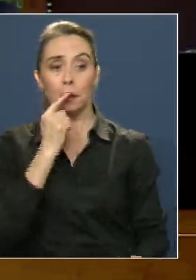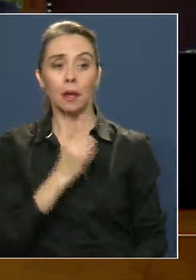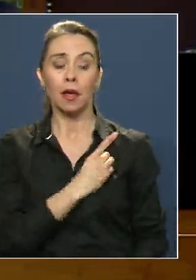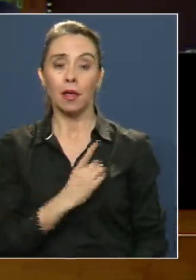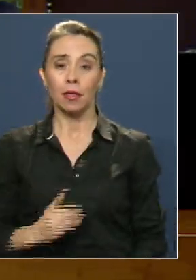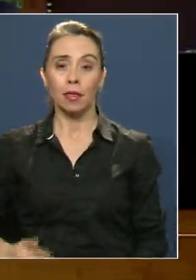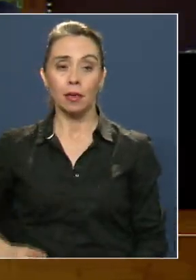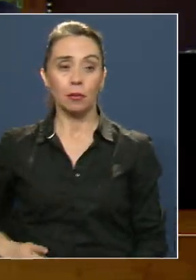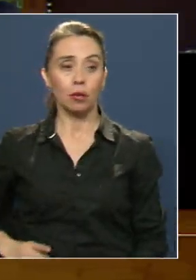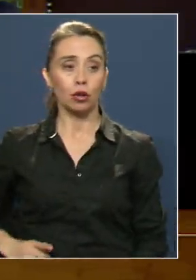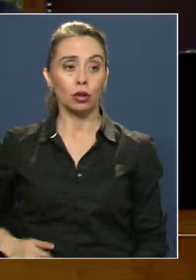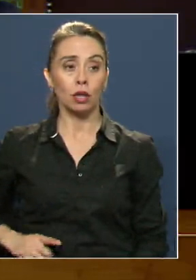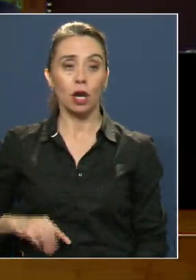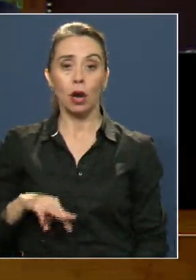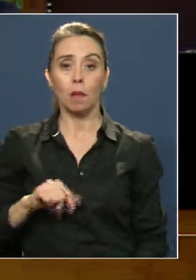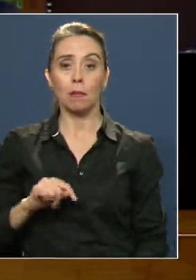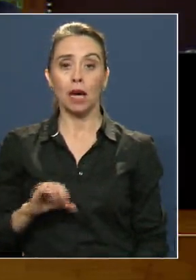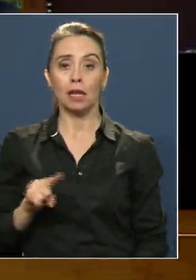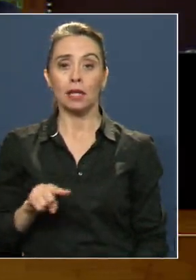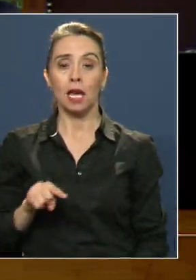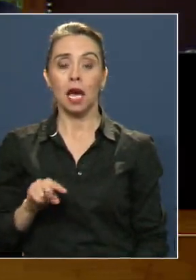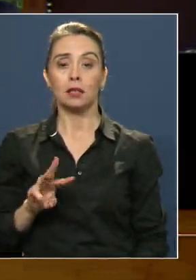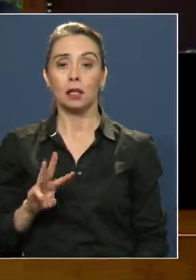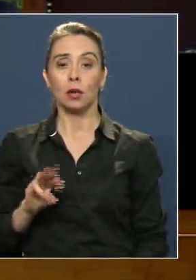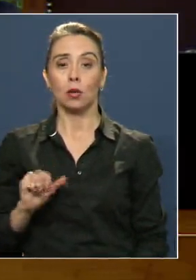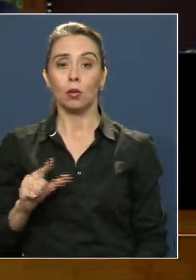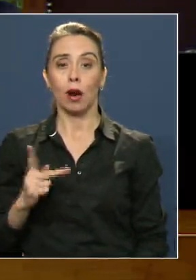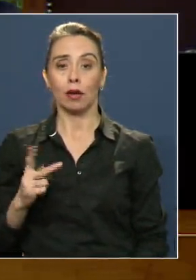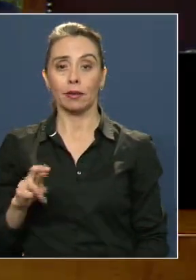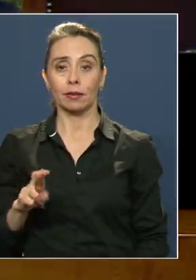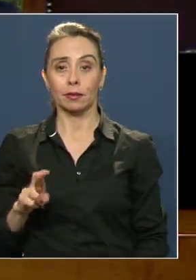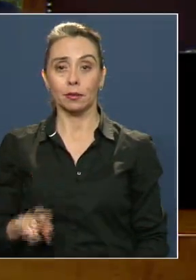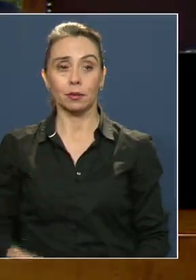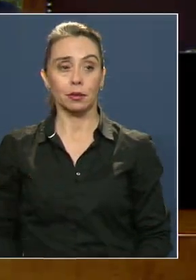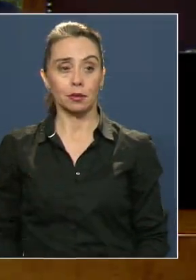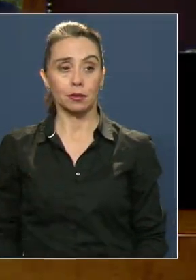diputado don Matías Walker.